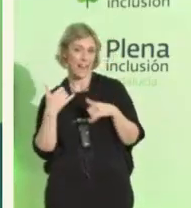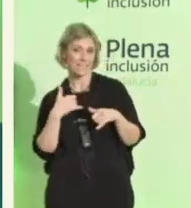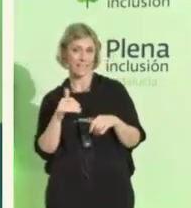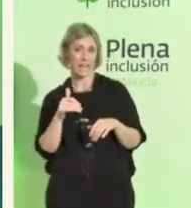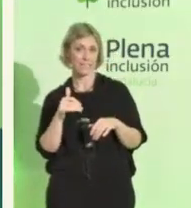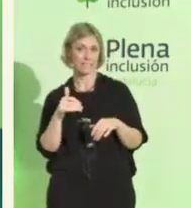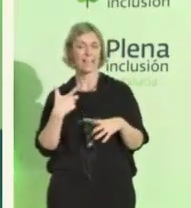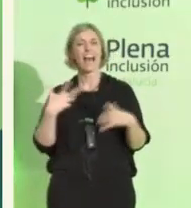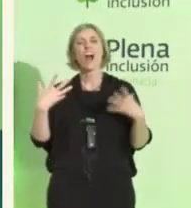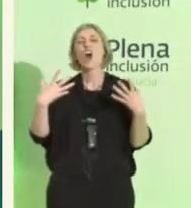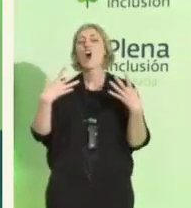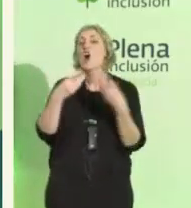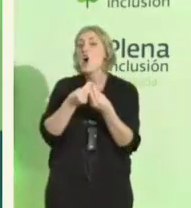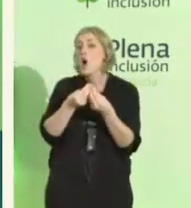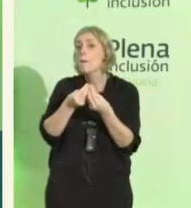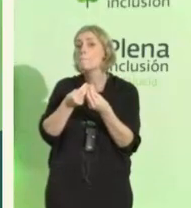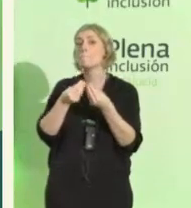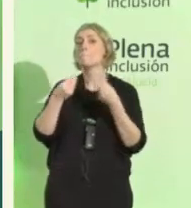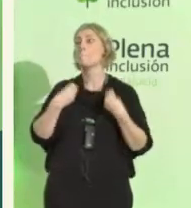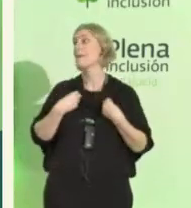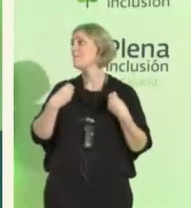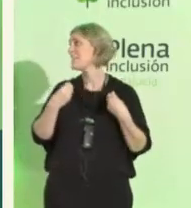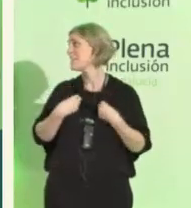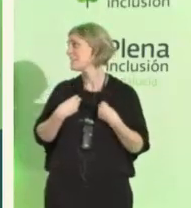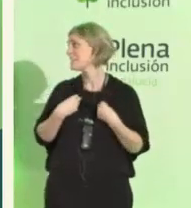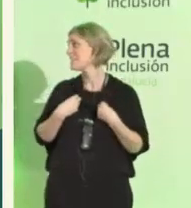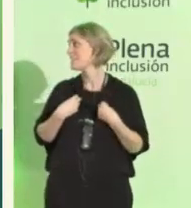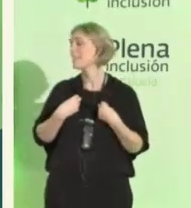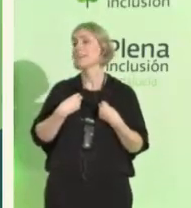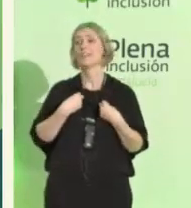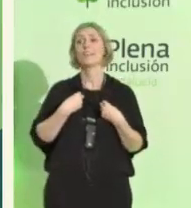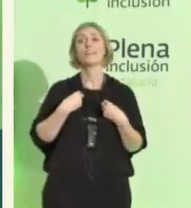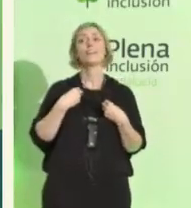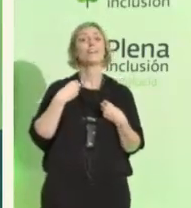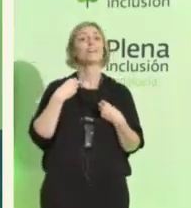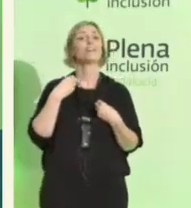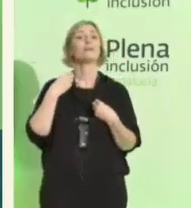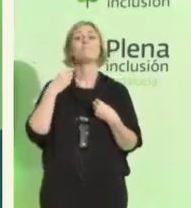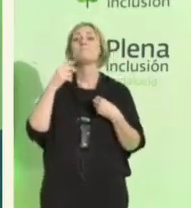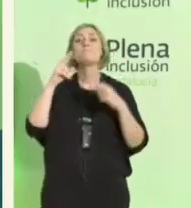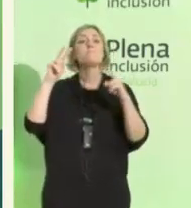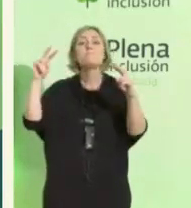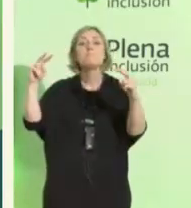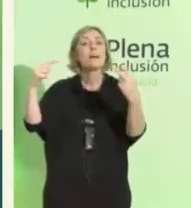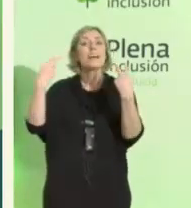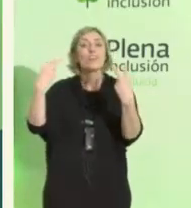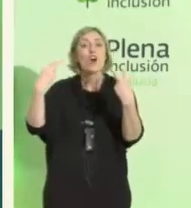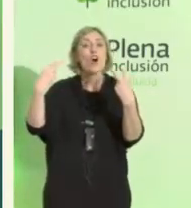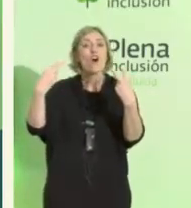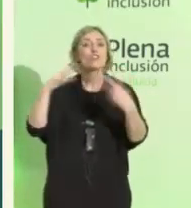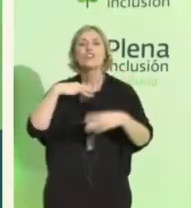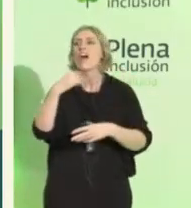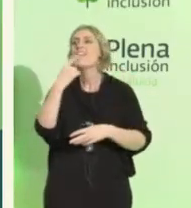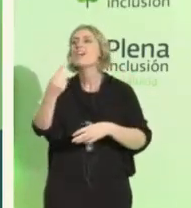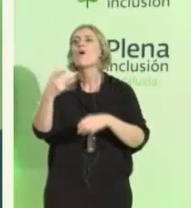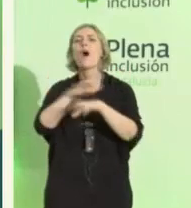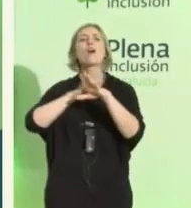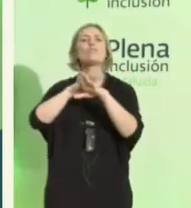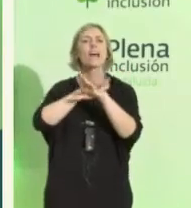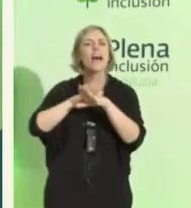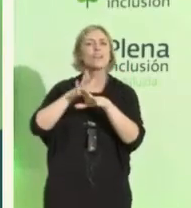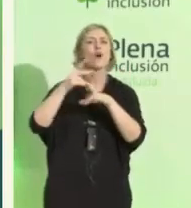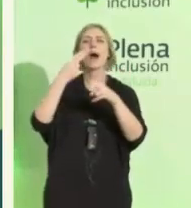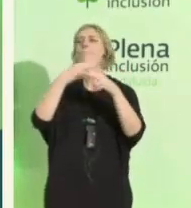convivió una dos mirennos al gobierno a los políticos